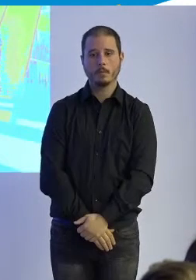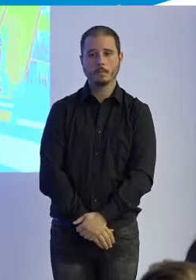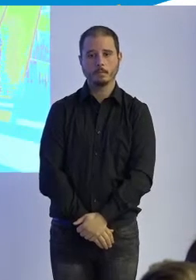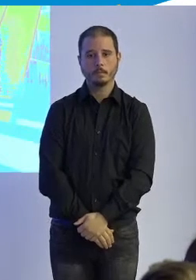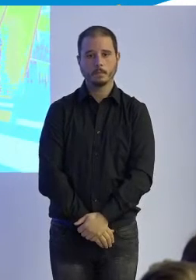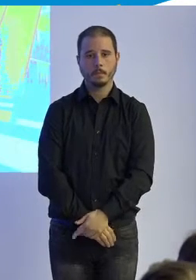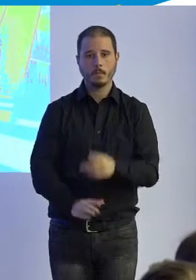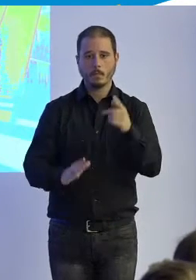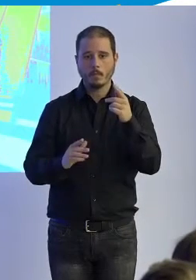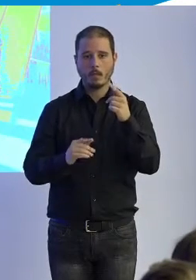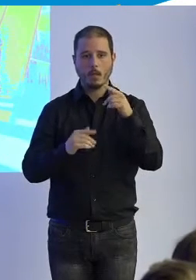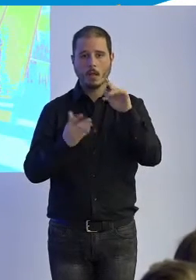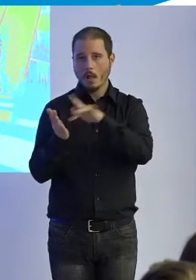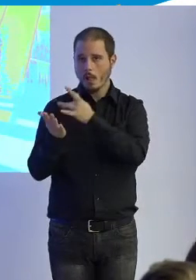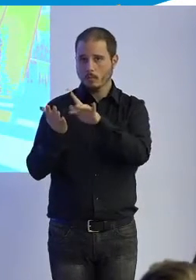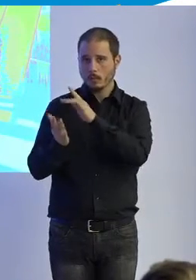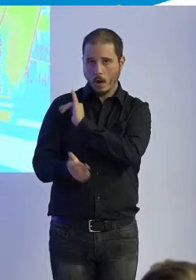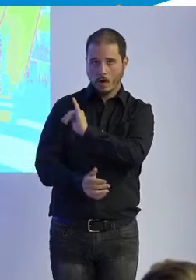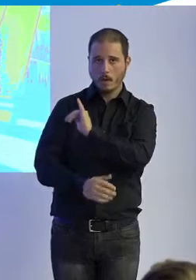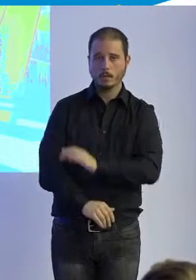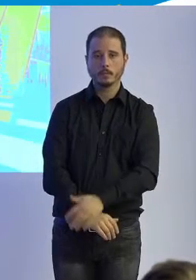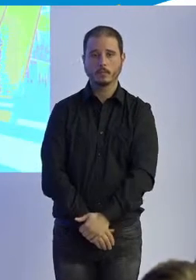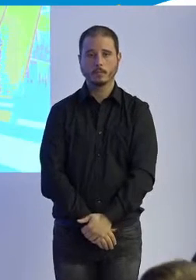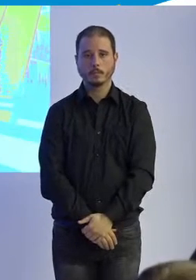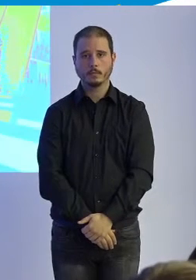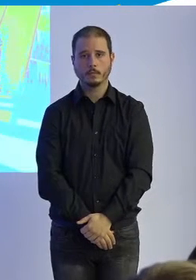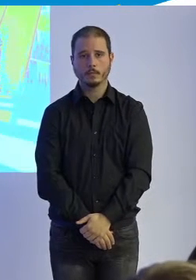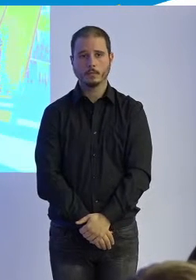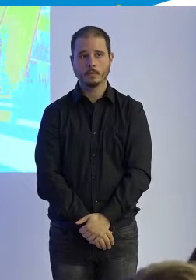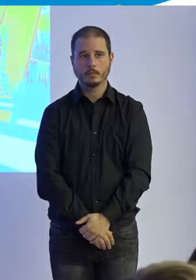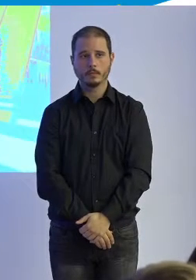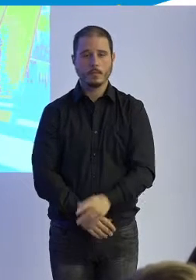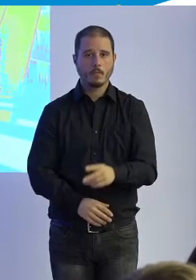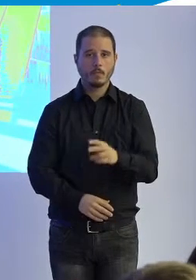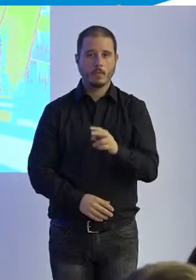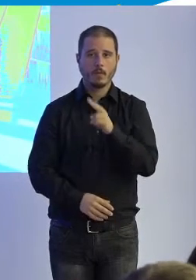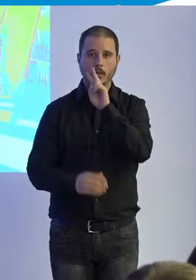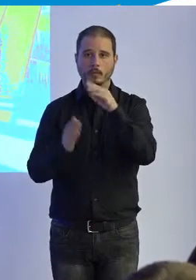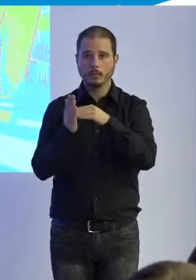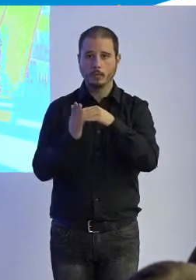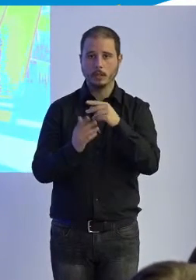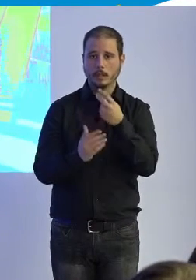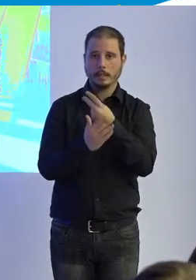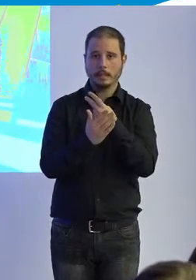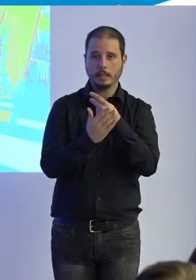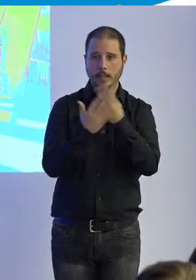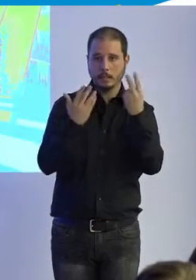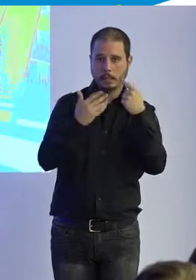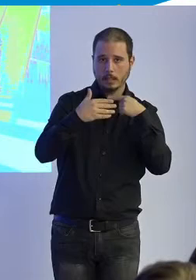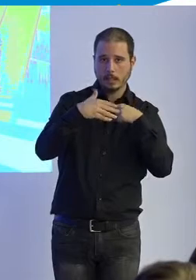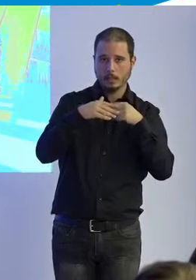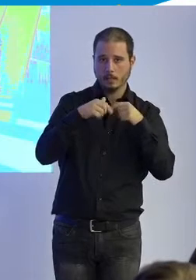Los dispositivos están. Y durante el 2017 solo vamos a ver más. Entonces, es una cuestión